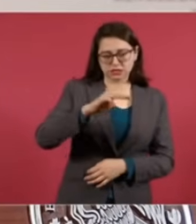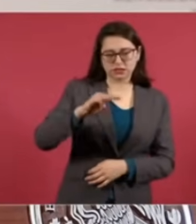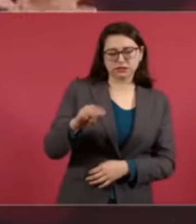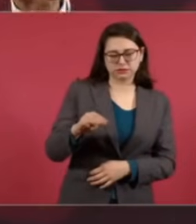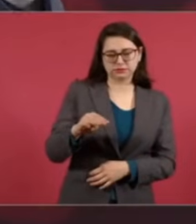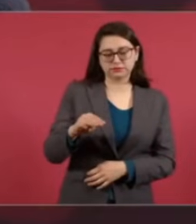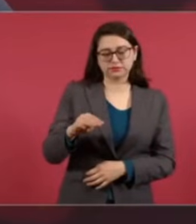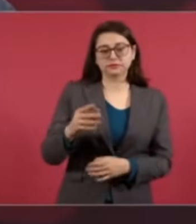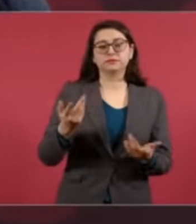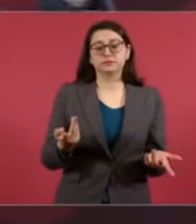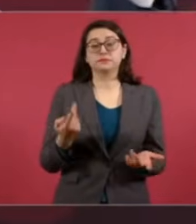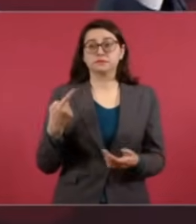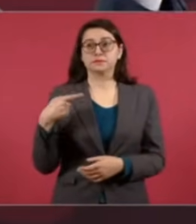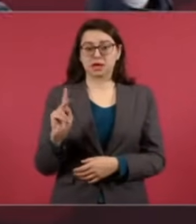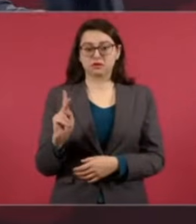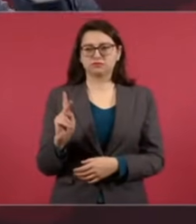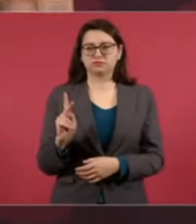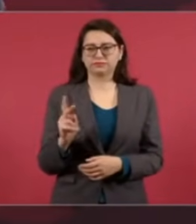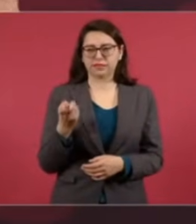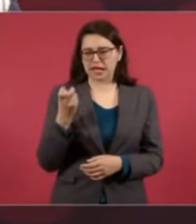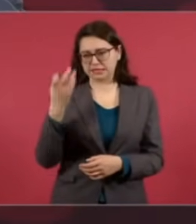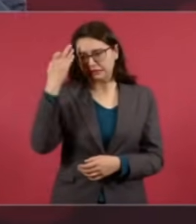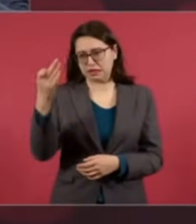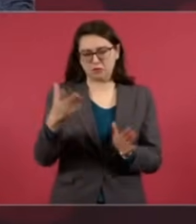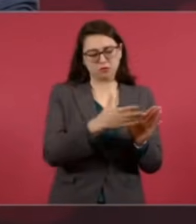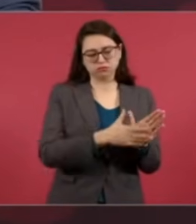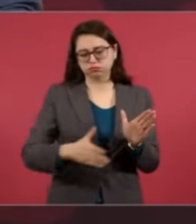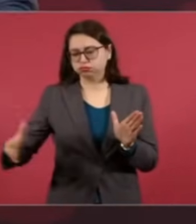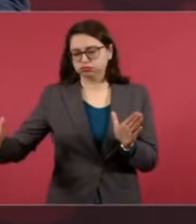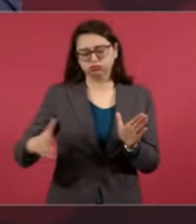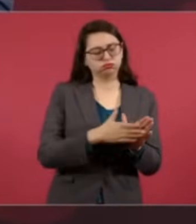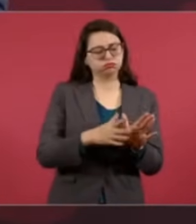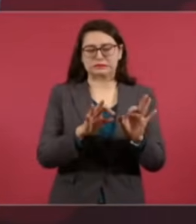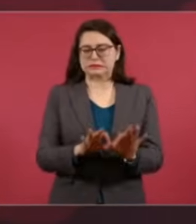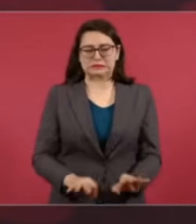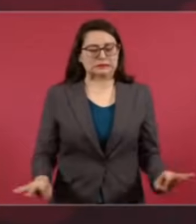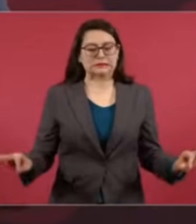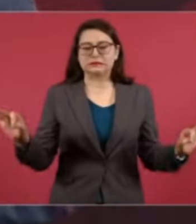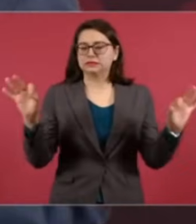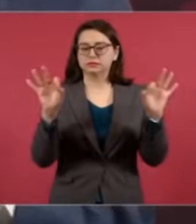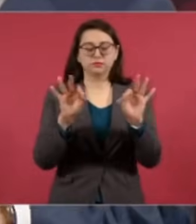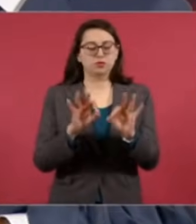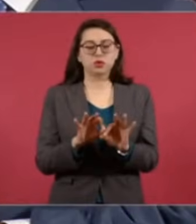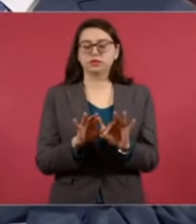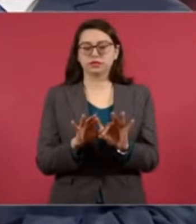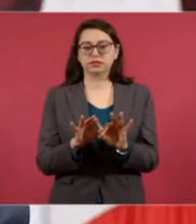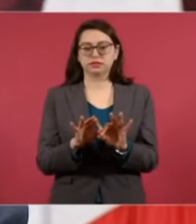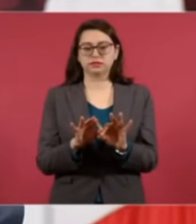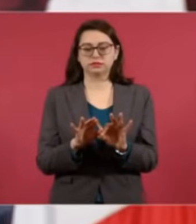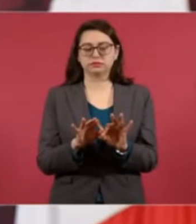Fue muy importante todo ese periodo porque la revolución política surge en el